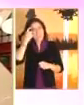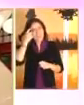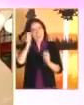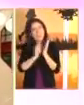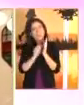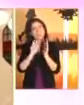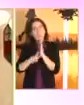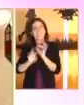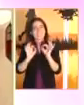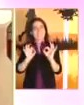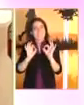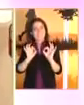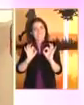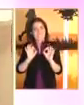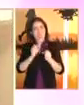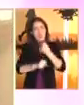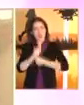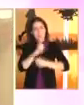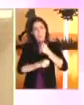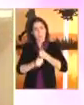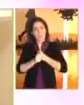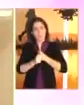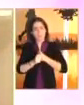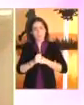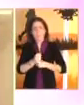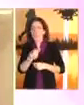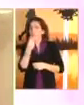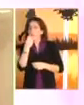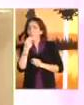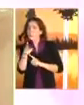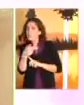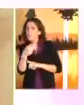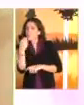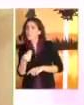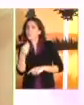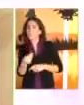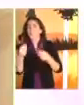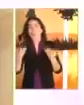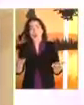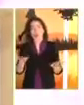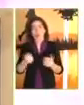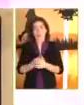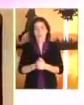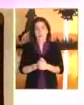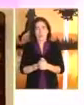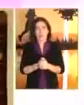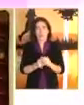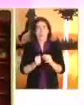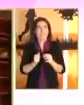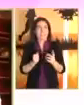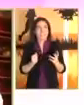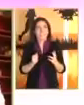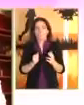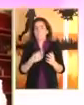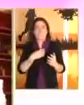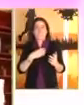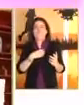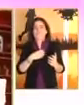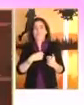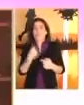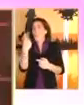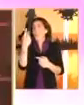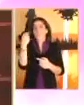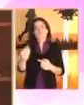económico, ¿cuál sería el mejor pescado para consumir y por qué? No podríamos decir no cuál es el mejor. No, porque entramos en